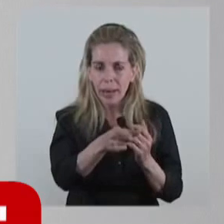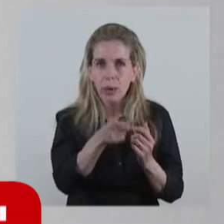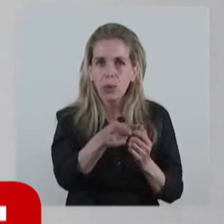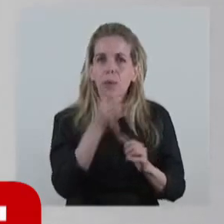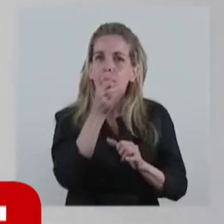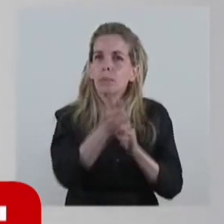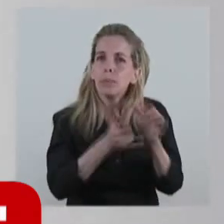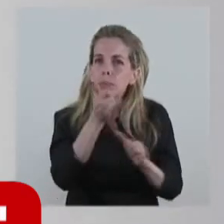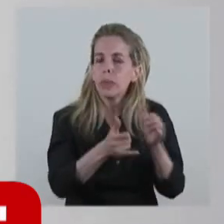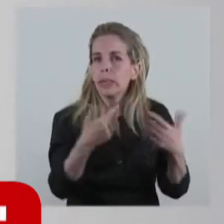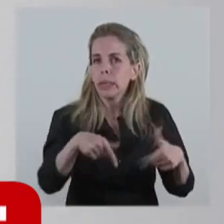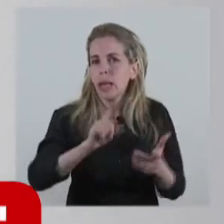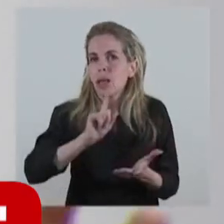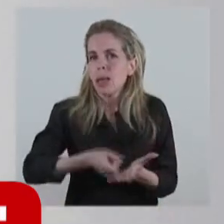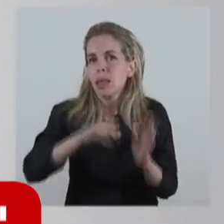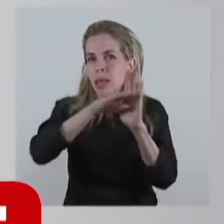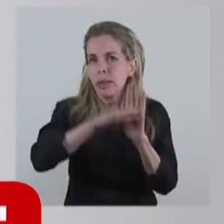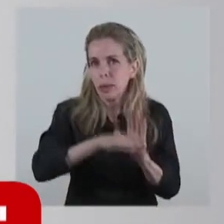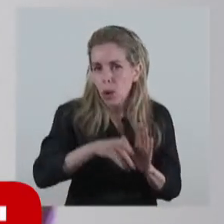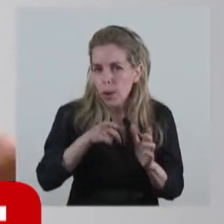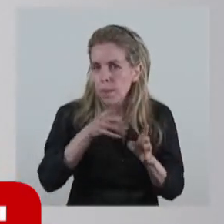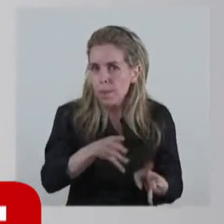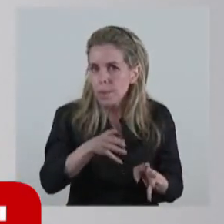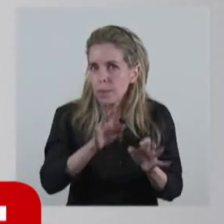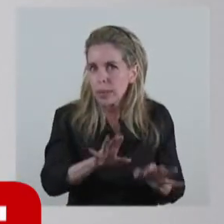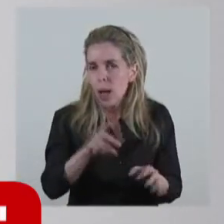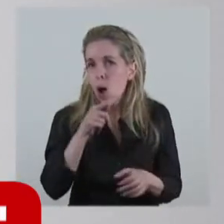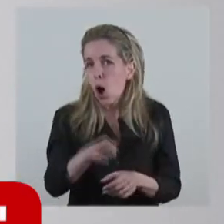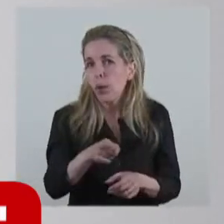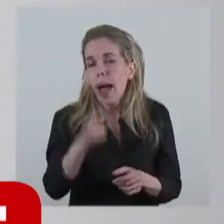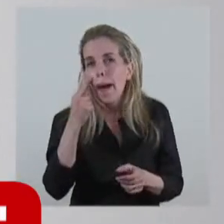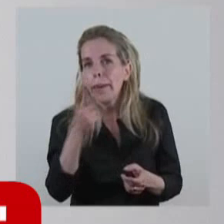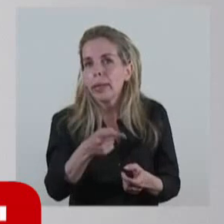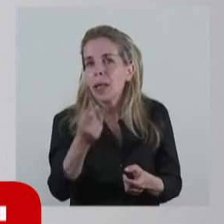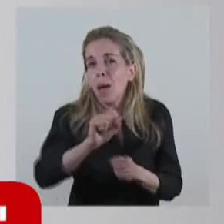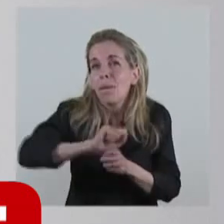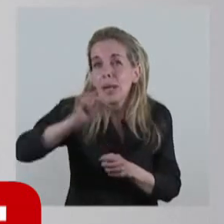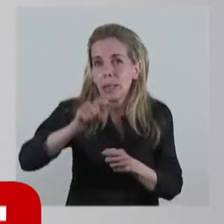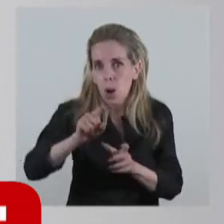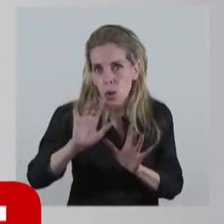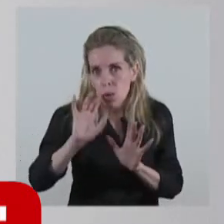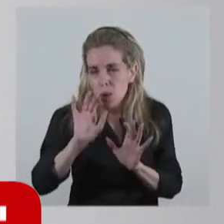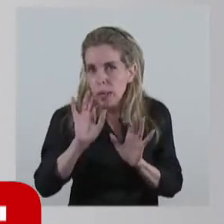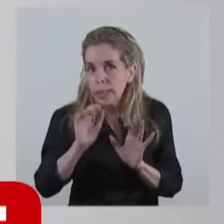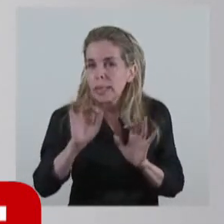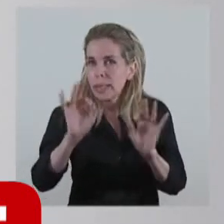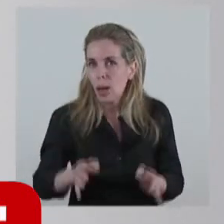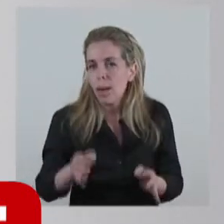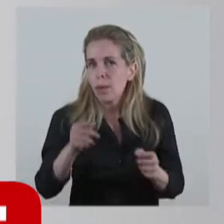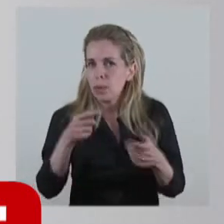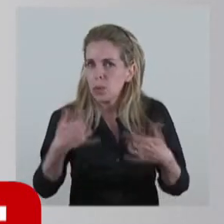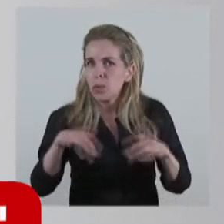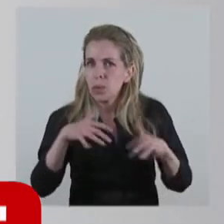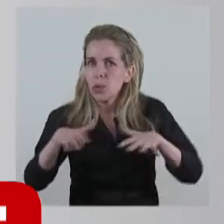de atacar con todas estas medidas en las que están trabajando ustedes la inflación. Ayer conocimos los números preocupantes de la pobreza,